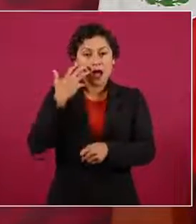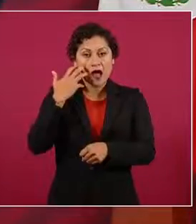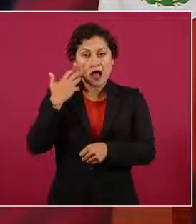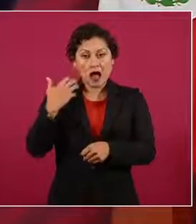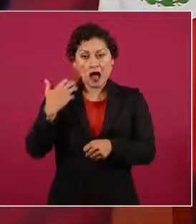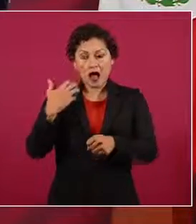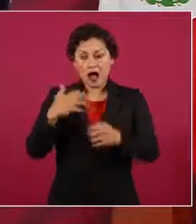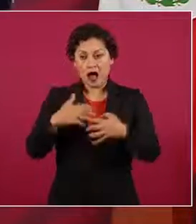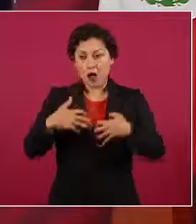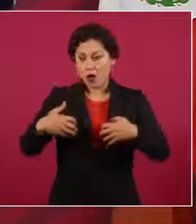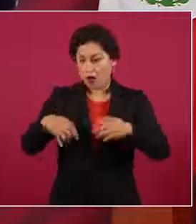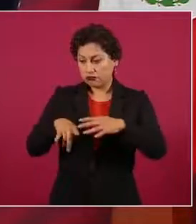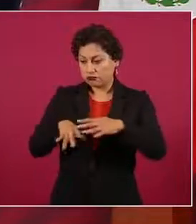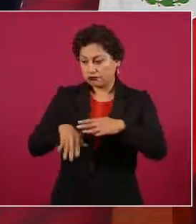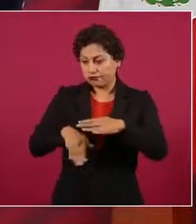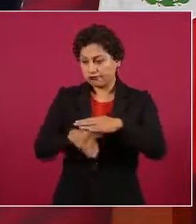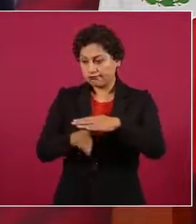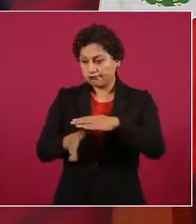viaducto,